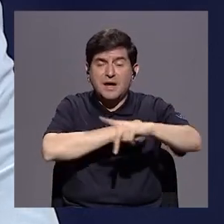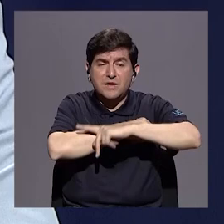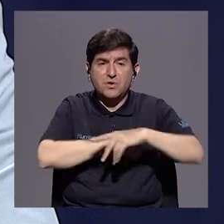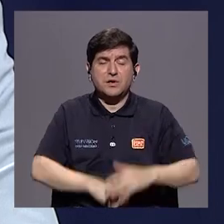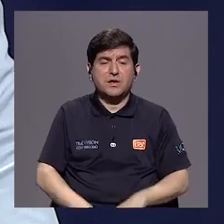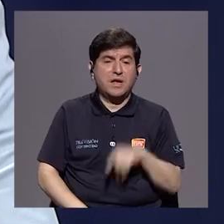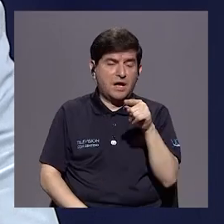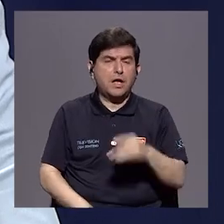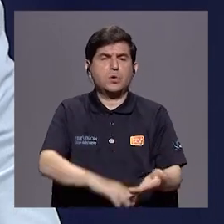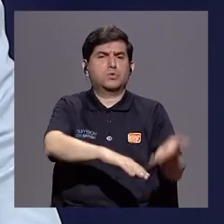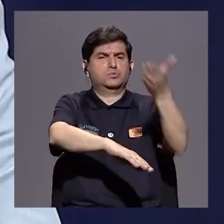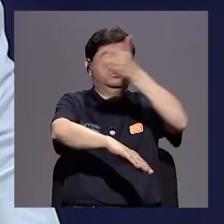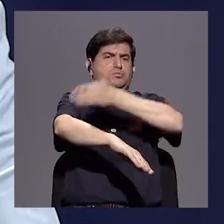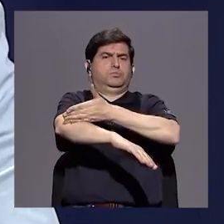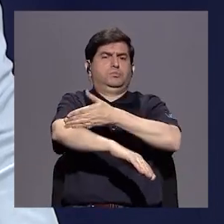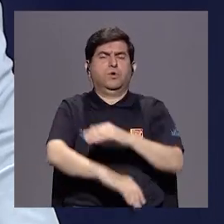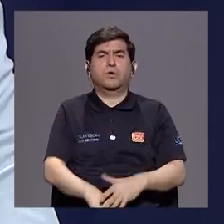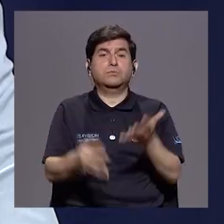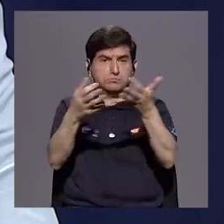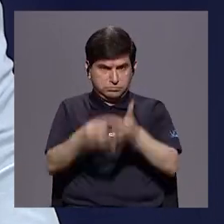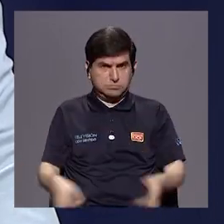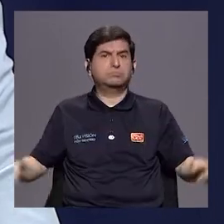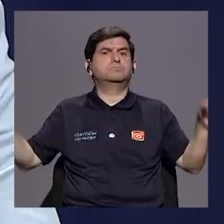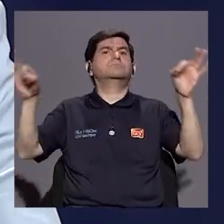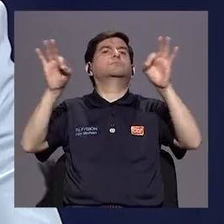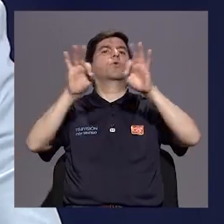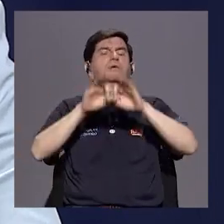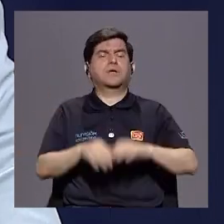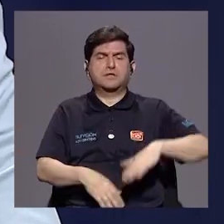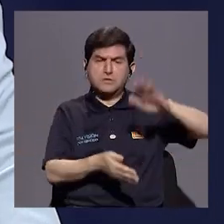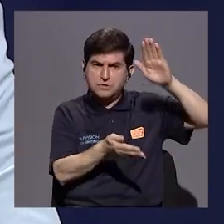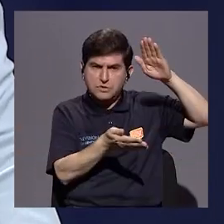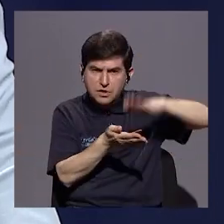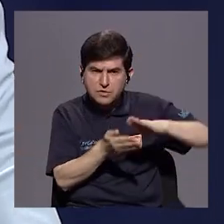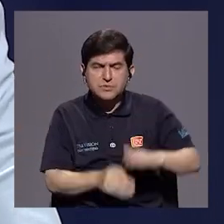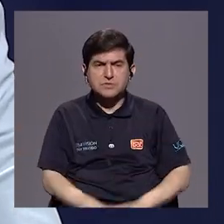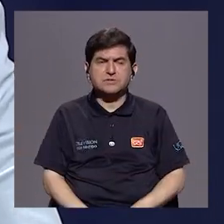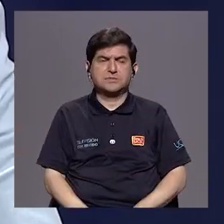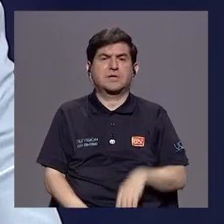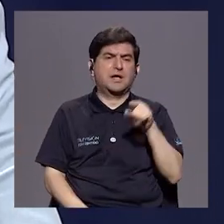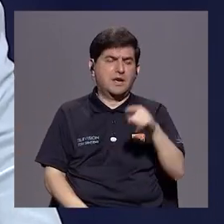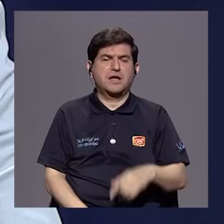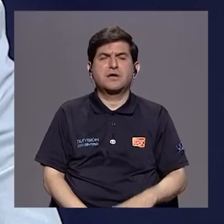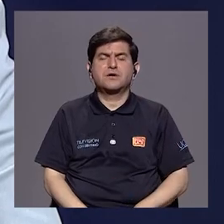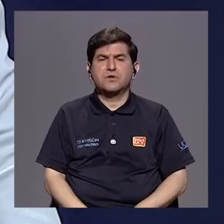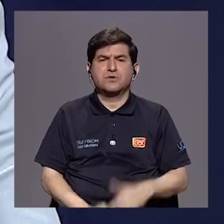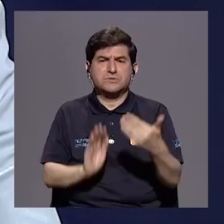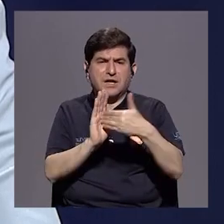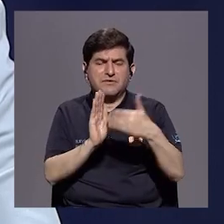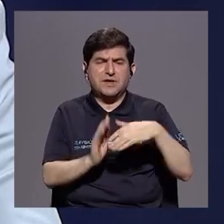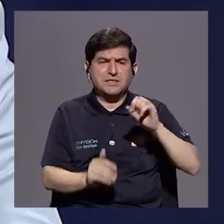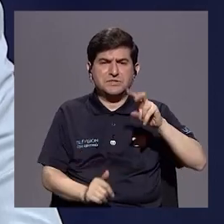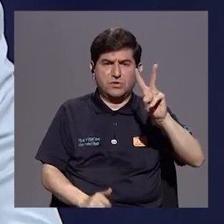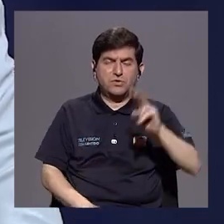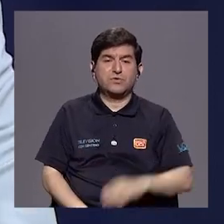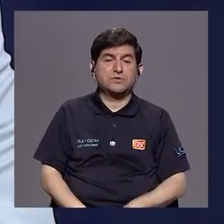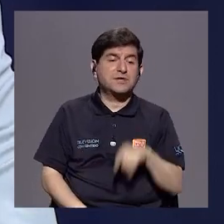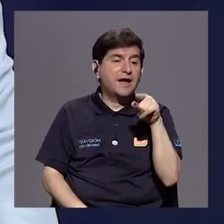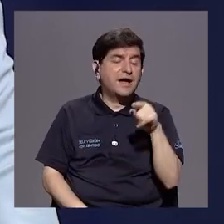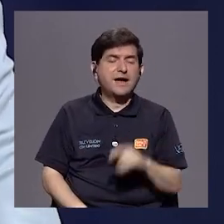países que han logrado saltos realmente importantes hacia la reducción de la huella de carbono es porque han creado